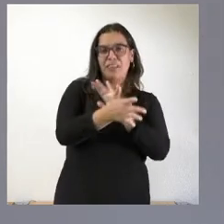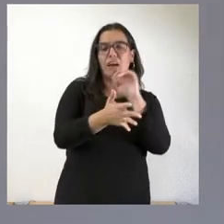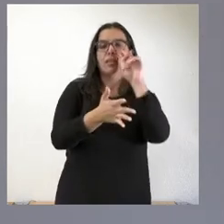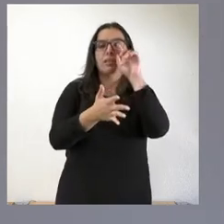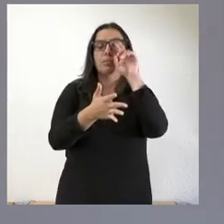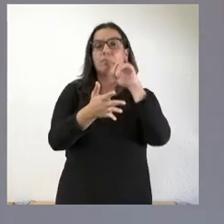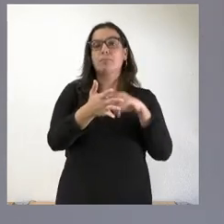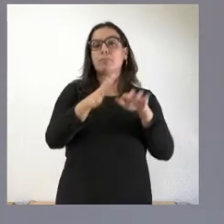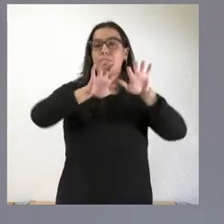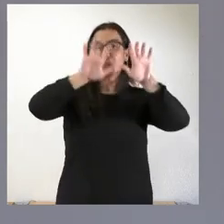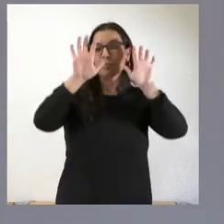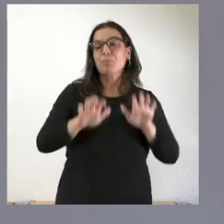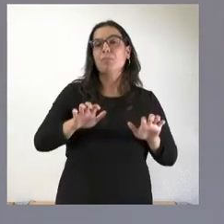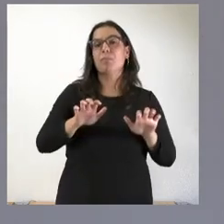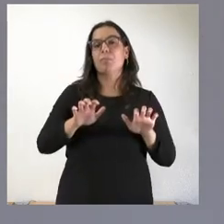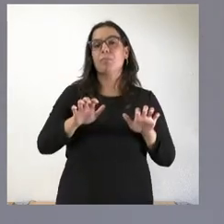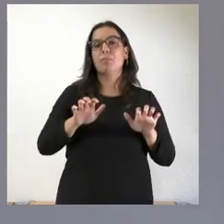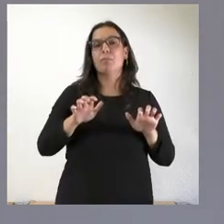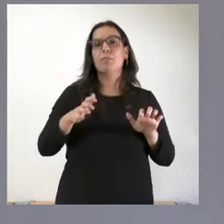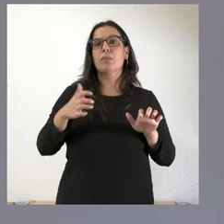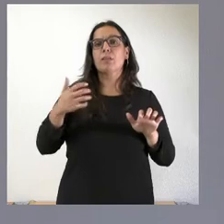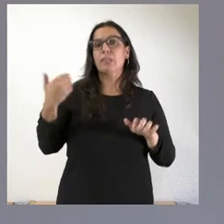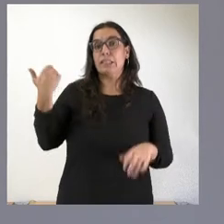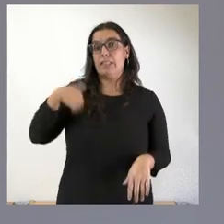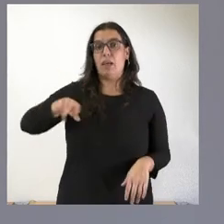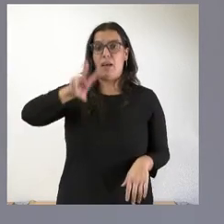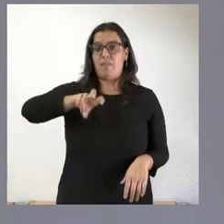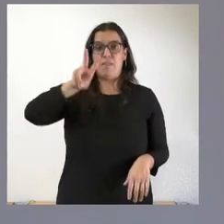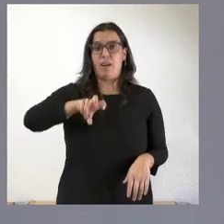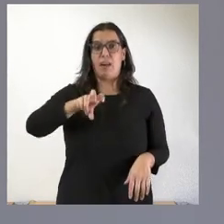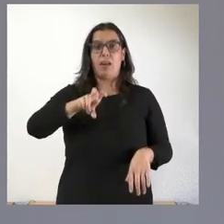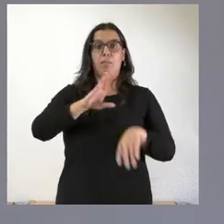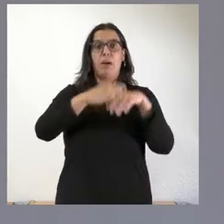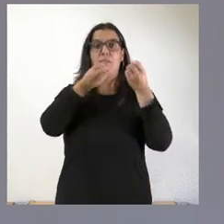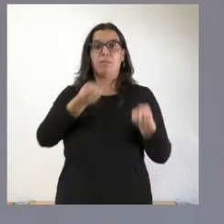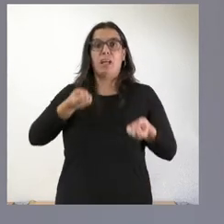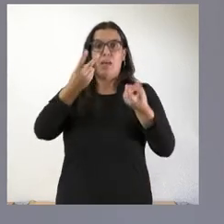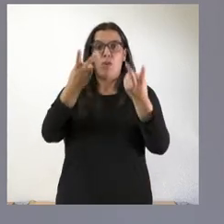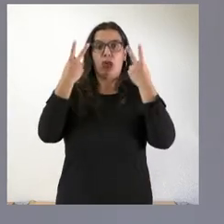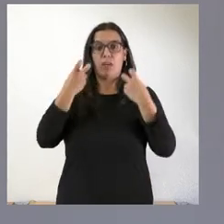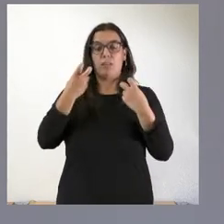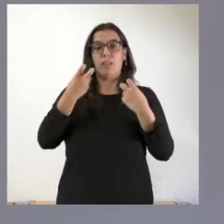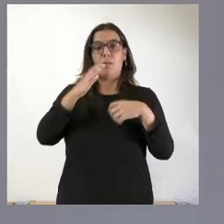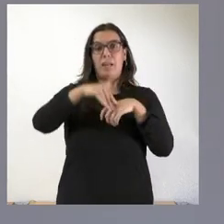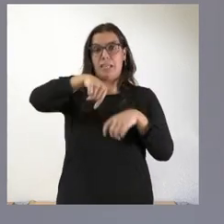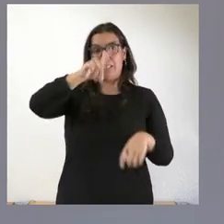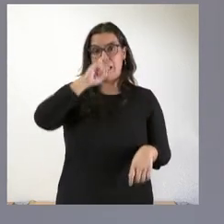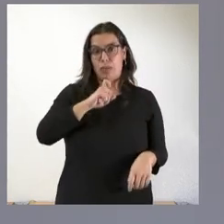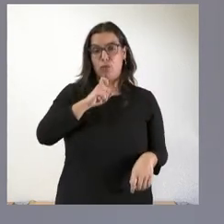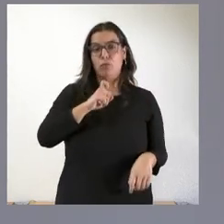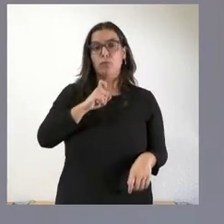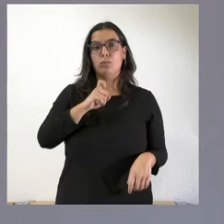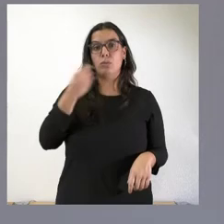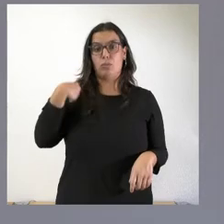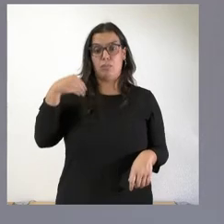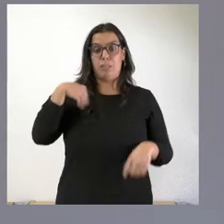una reducción que es ya de aplicación para la declaración de la renta del año 2022, la de este ejercicio, la que se